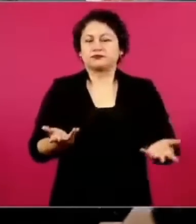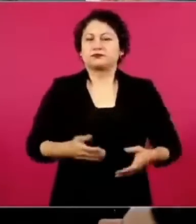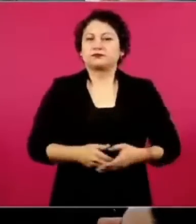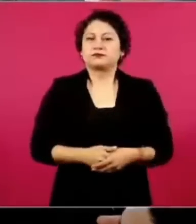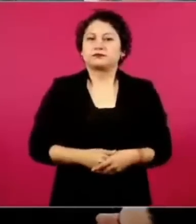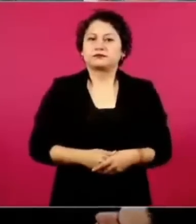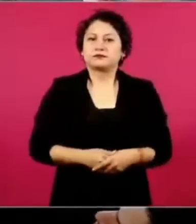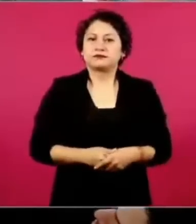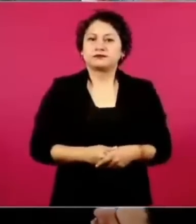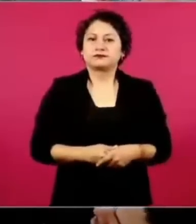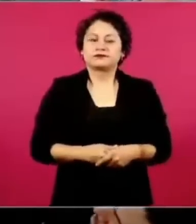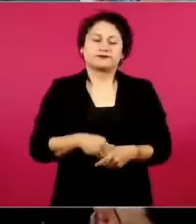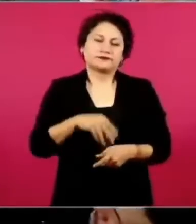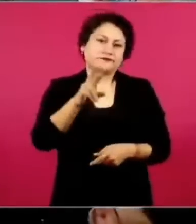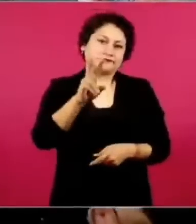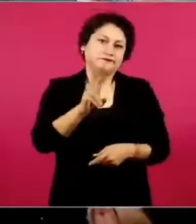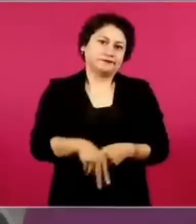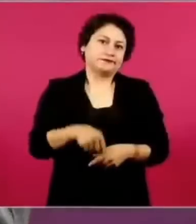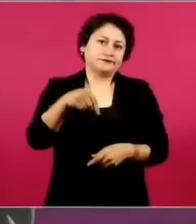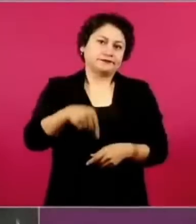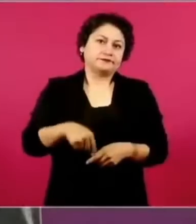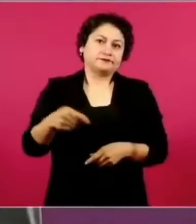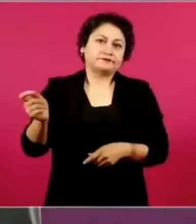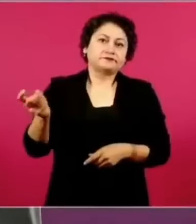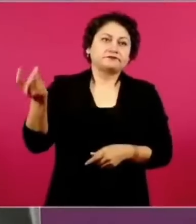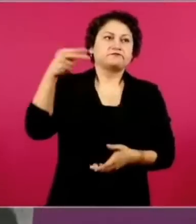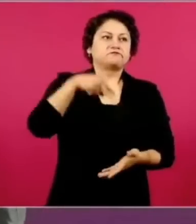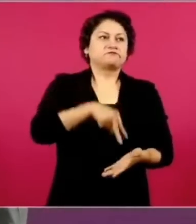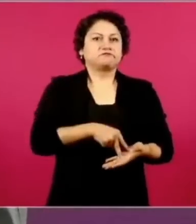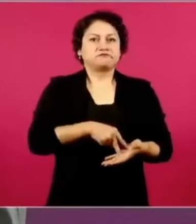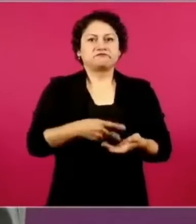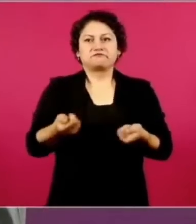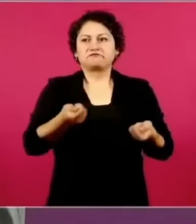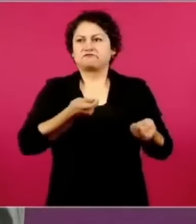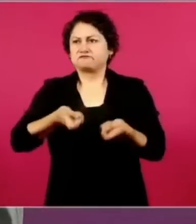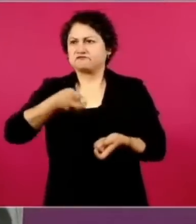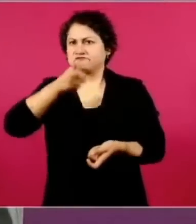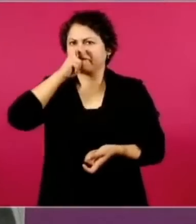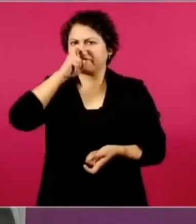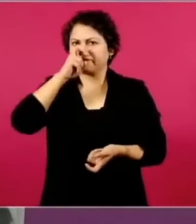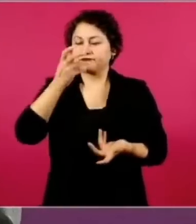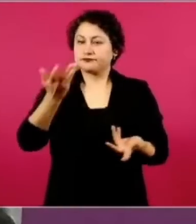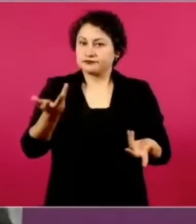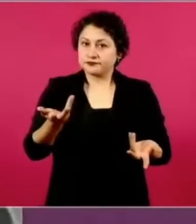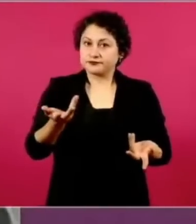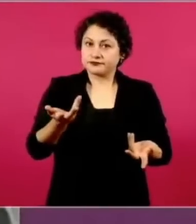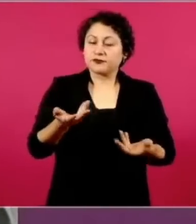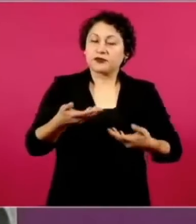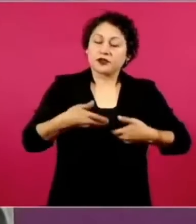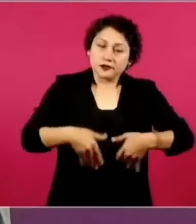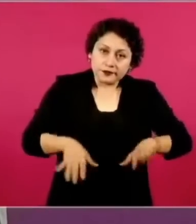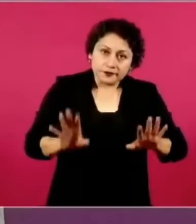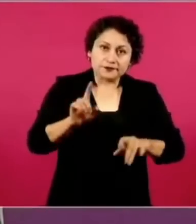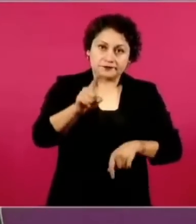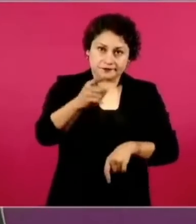empezó toda una tiranía. Bueno, Lucas Alamán le dice en una carta: venga,